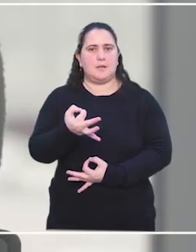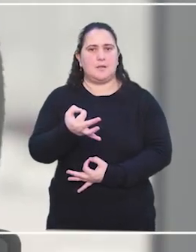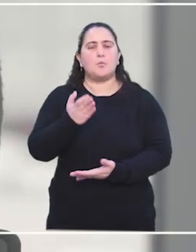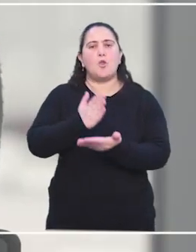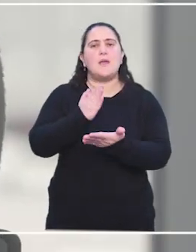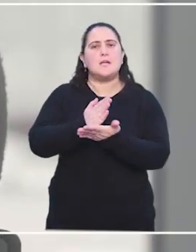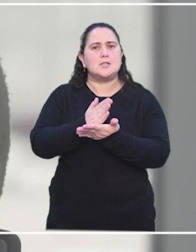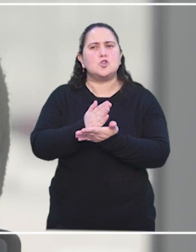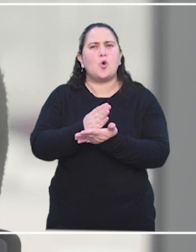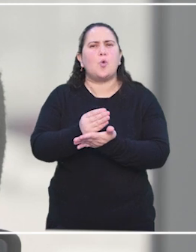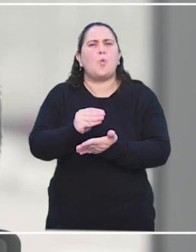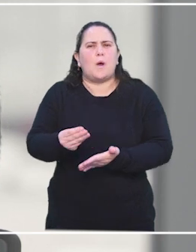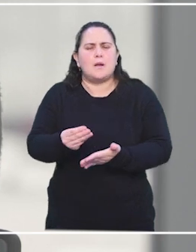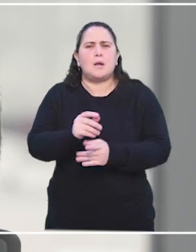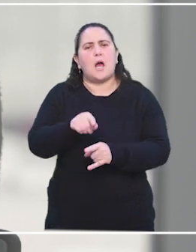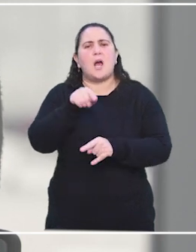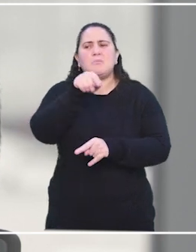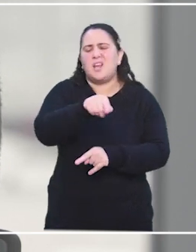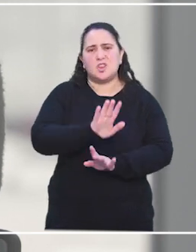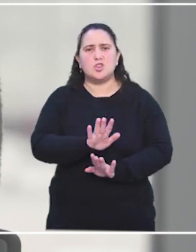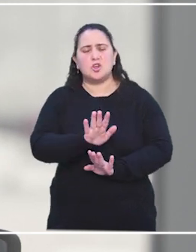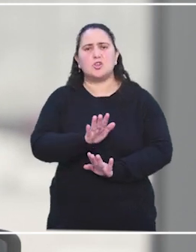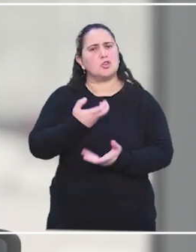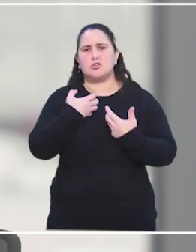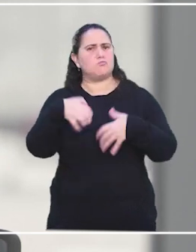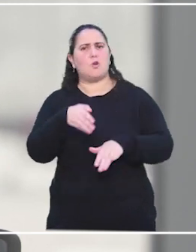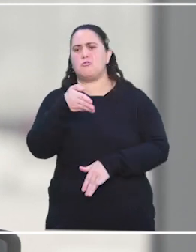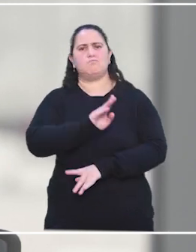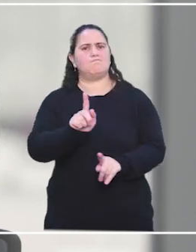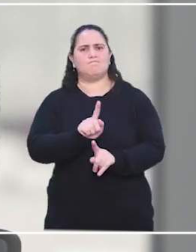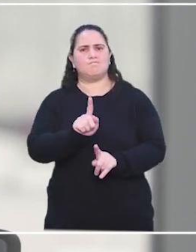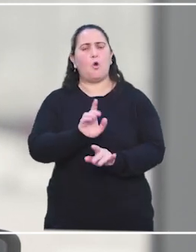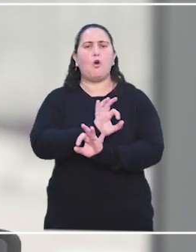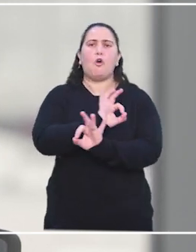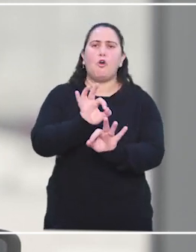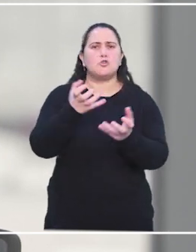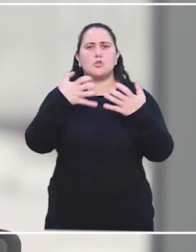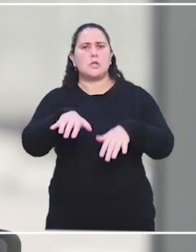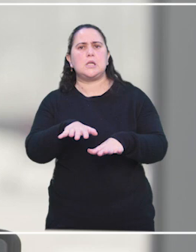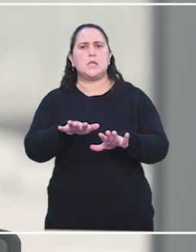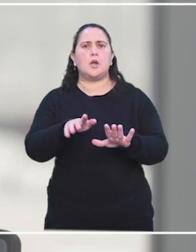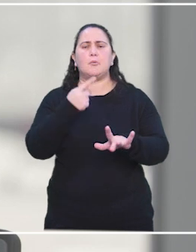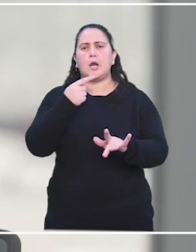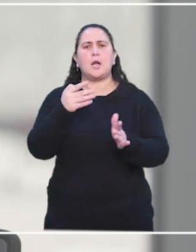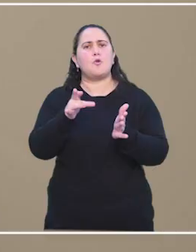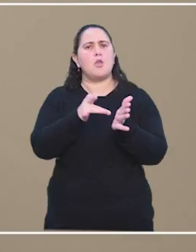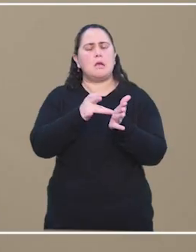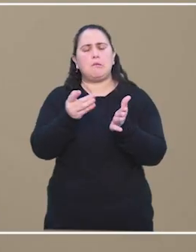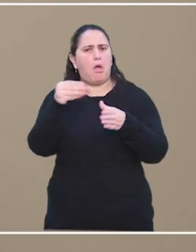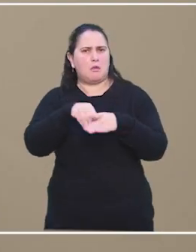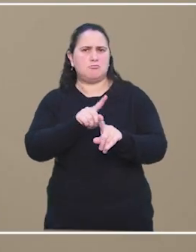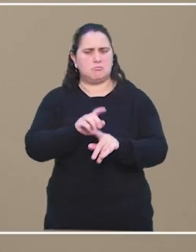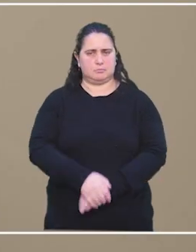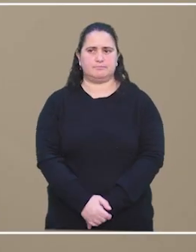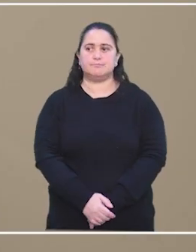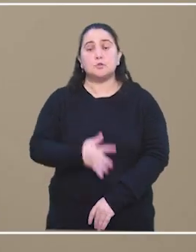qué derecho tenemos de decir, ¿sabes qué? Para estas cosas no quiero participar o no quiero estar en el mundo digital. Bueno, yo creo